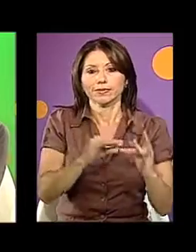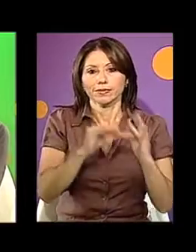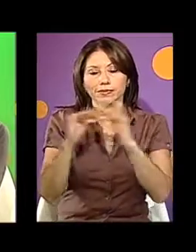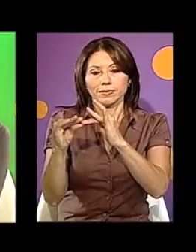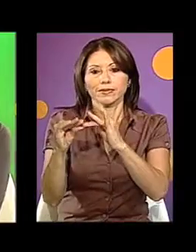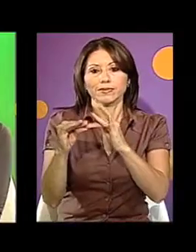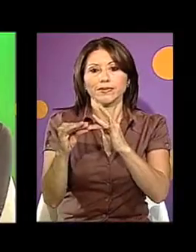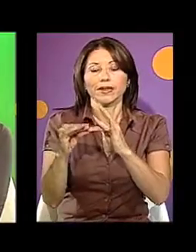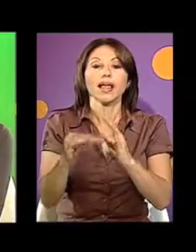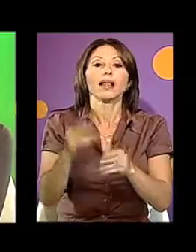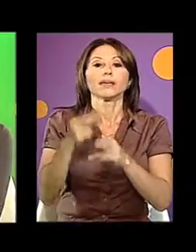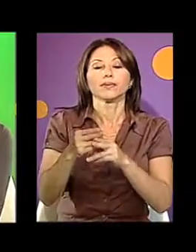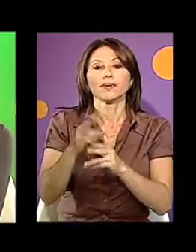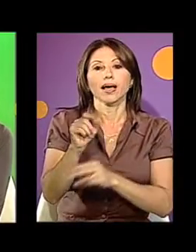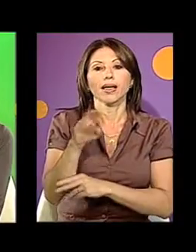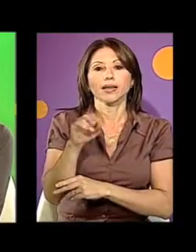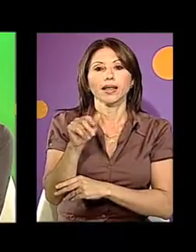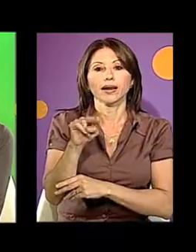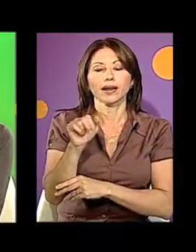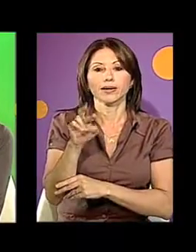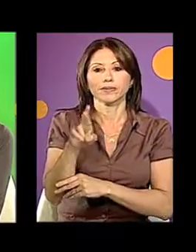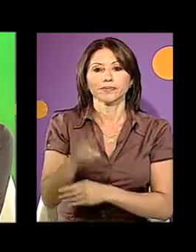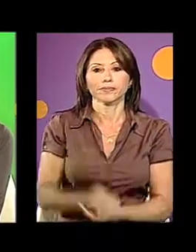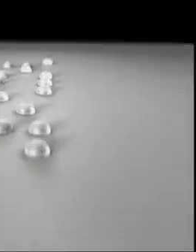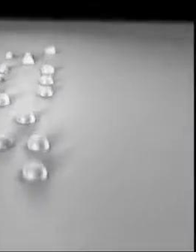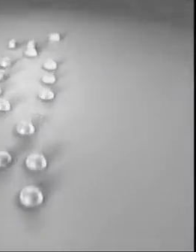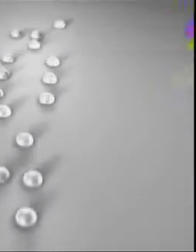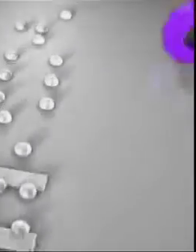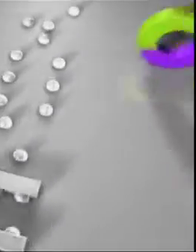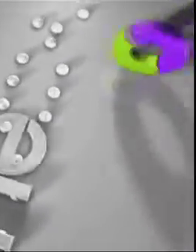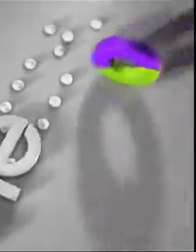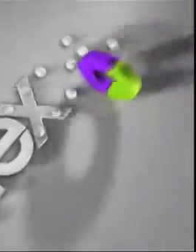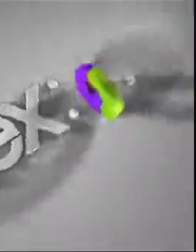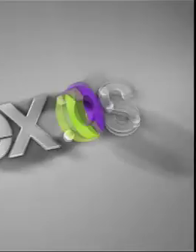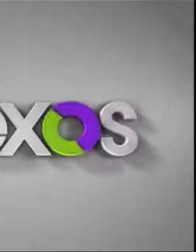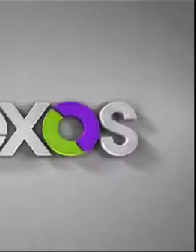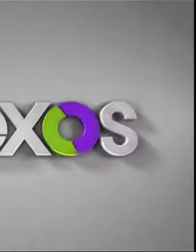Educación Especial, la señora Adriana Retana.